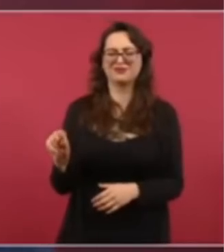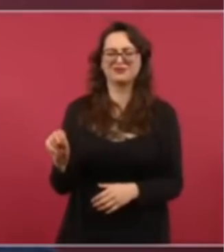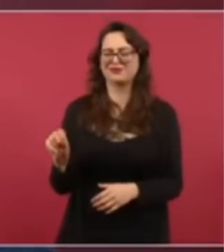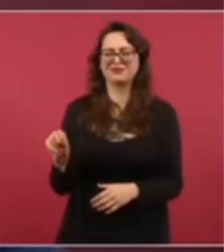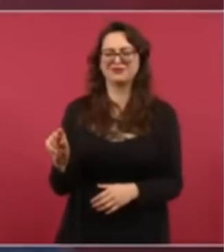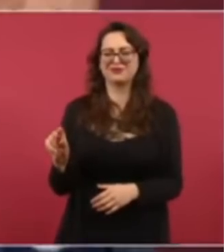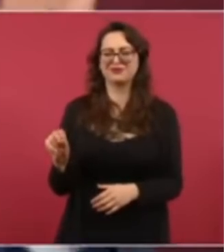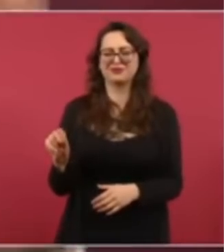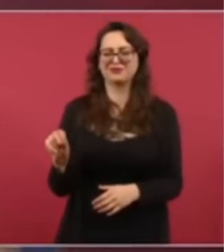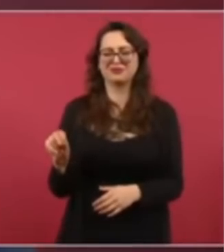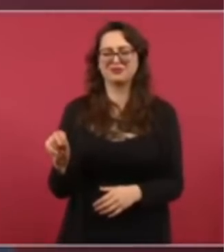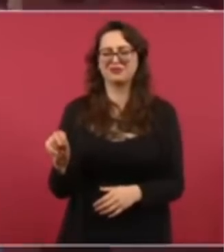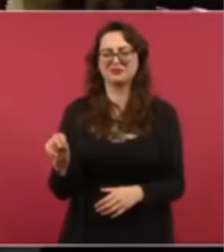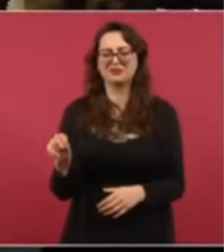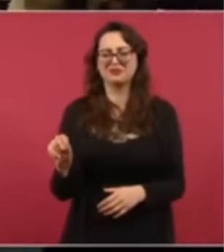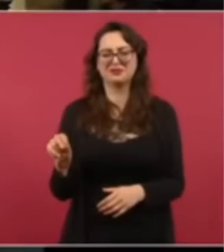eso a lo mejor